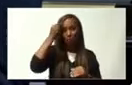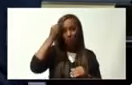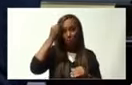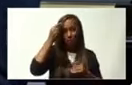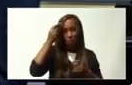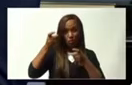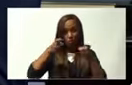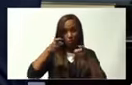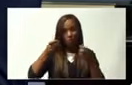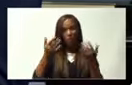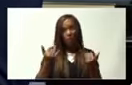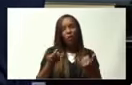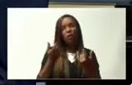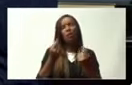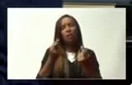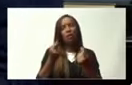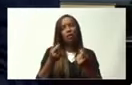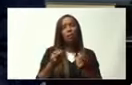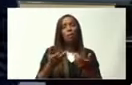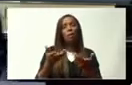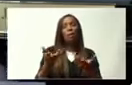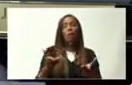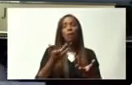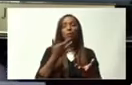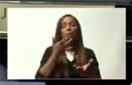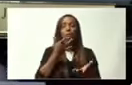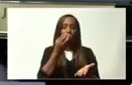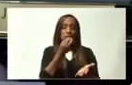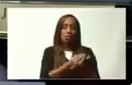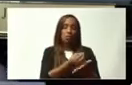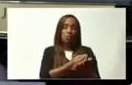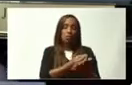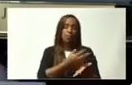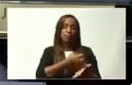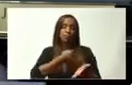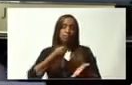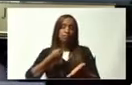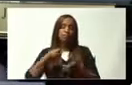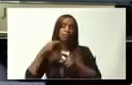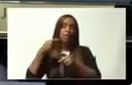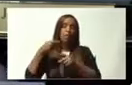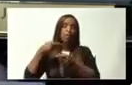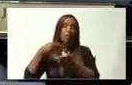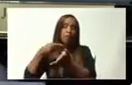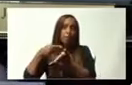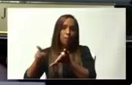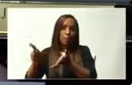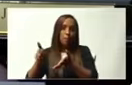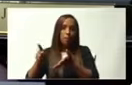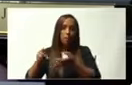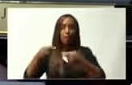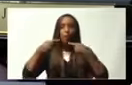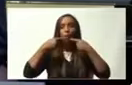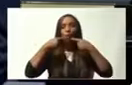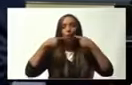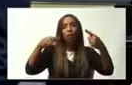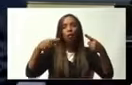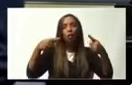en medicamentos de alto costo para ir en auxilio de las precariedades que viven nuestros conciudadanos que